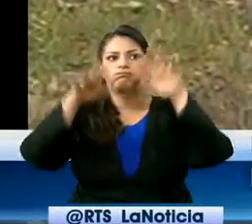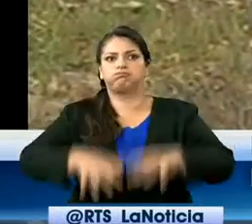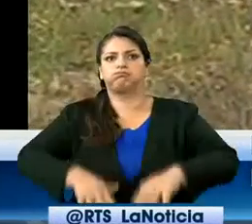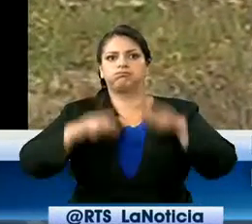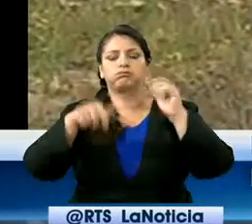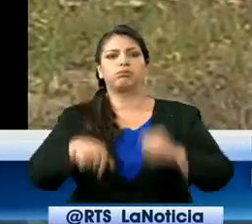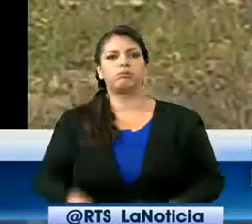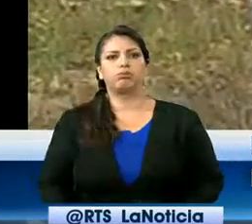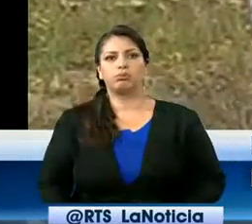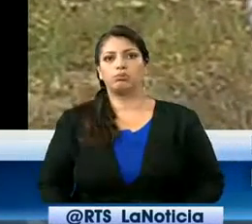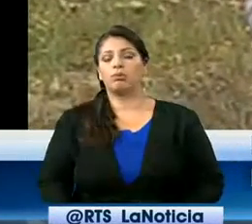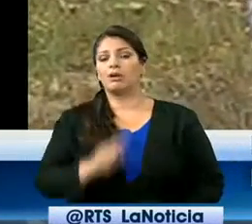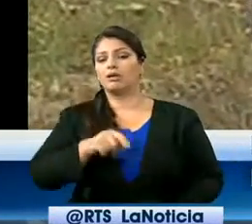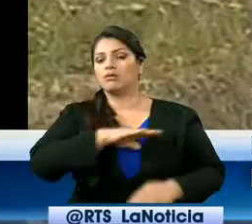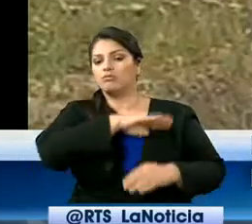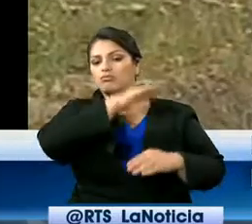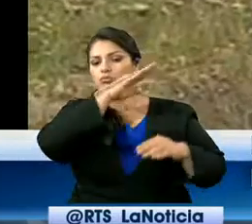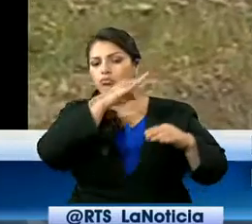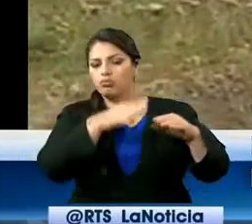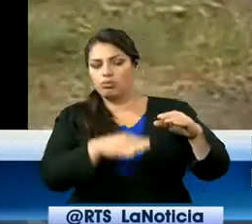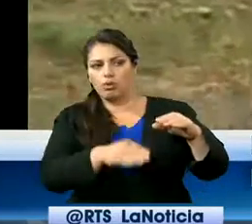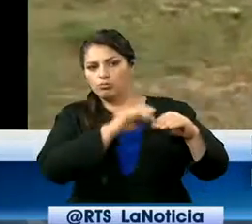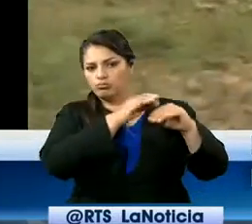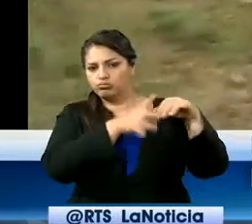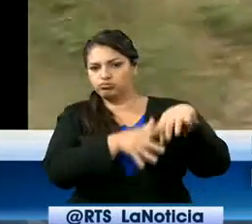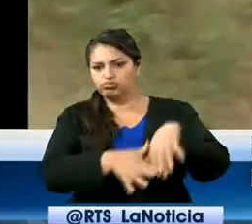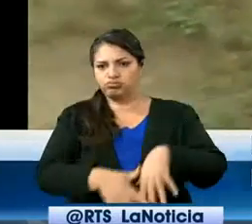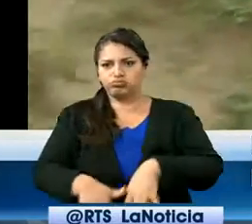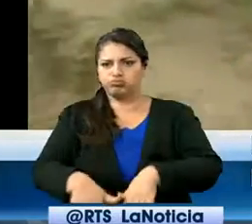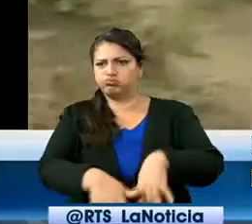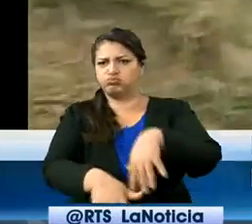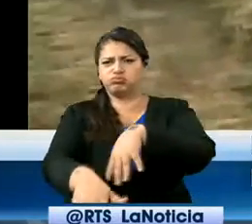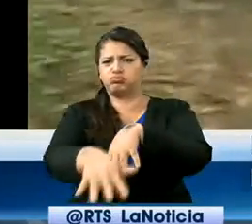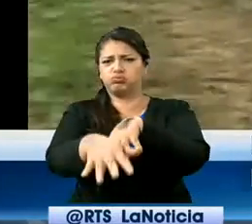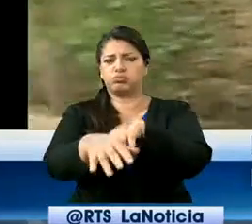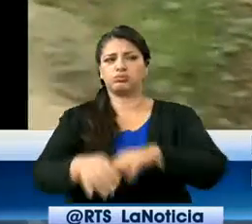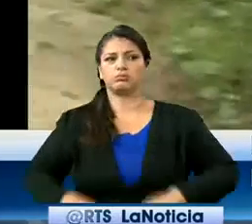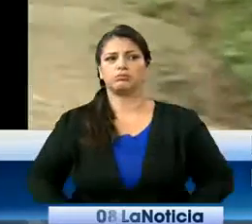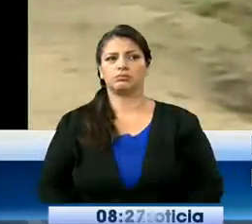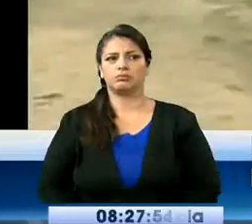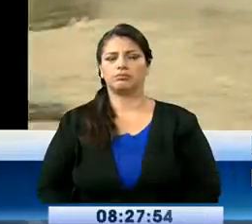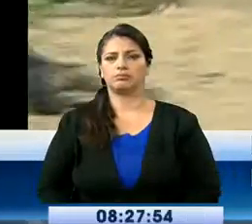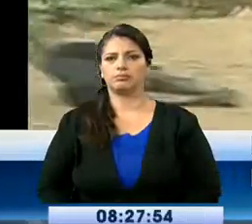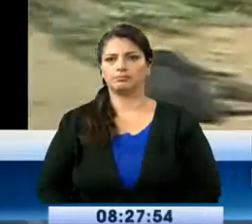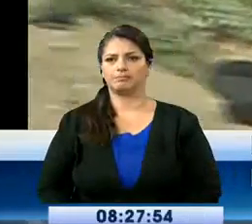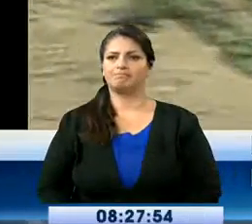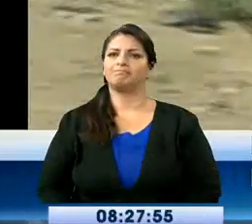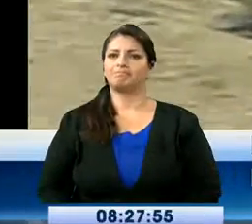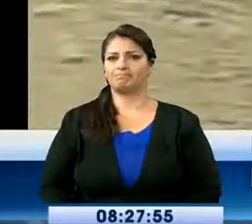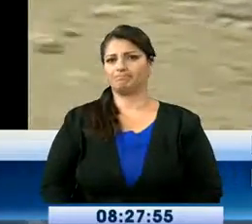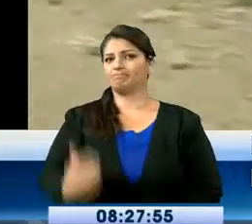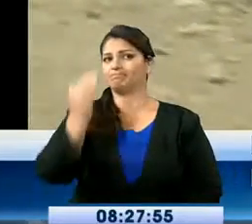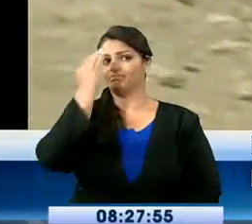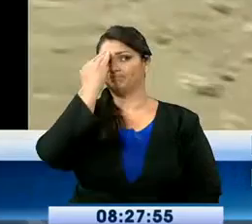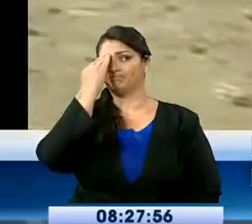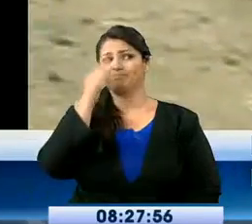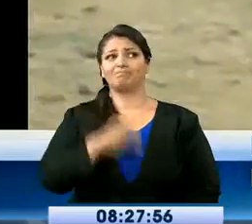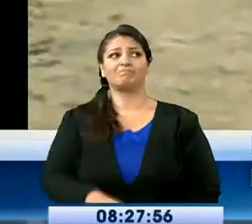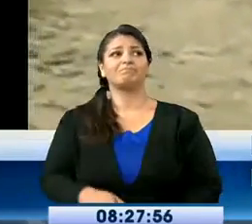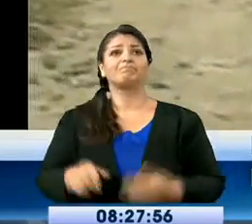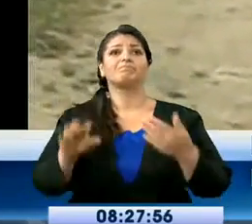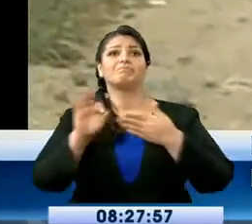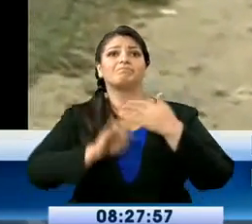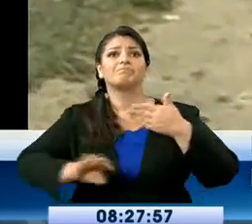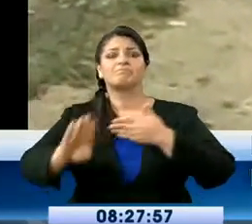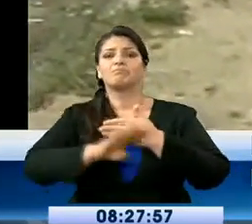el agua que baja por estas, bueno, lomas. Bueno, para conocer un poquito, Flor de Bastión, la verdad, se compone, así como lo vemos, de lomas, subidas